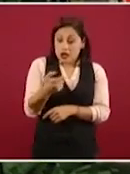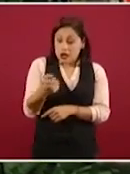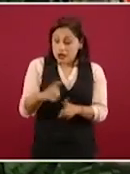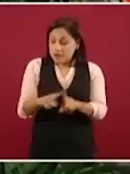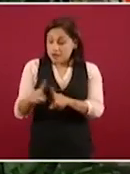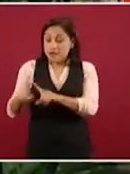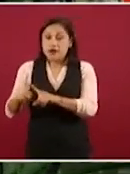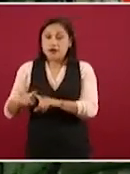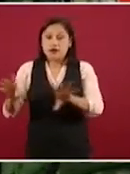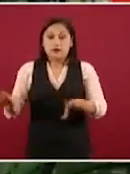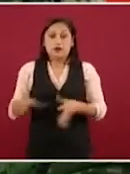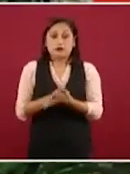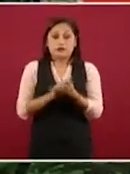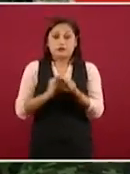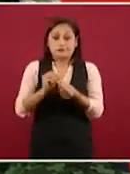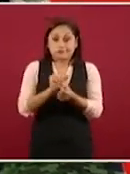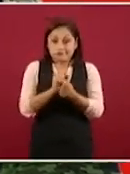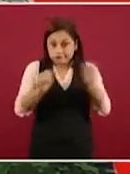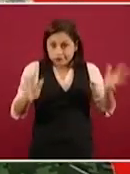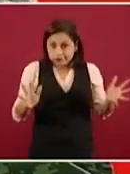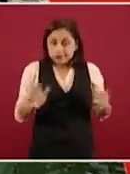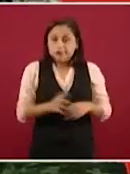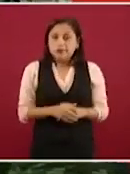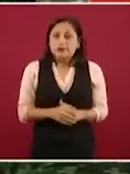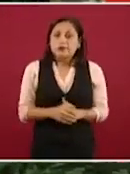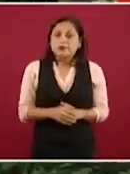en diferentes instalaciones militares,